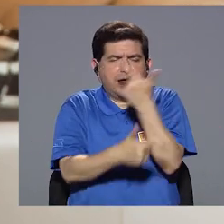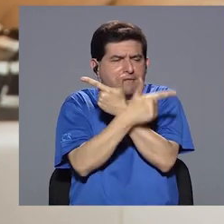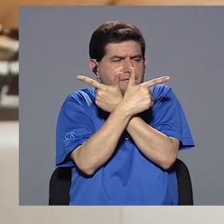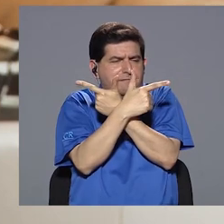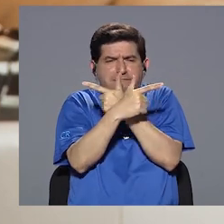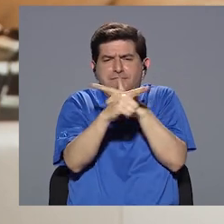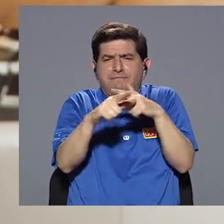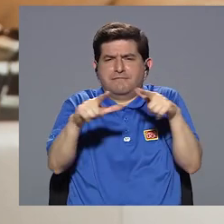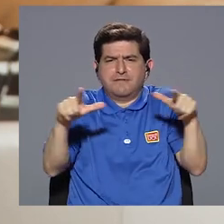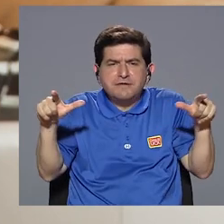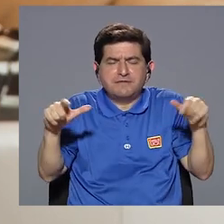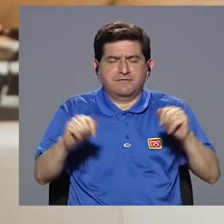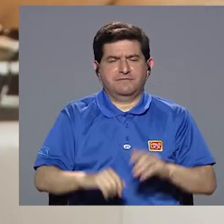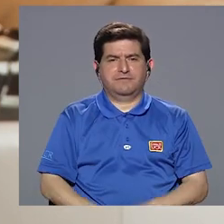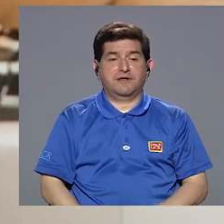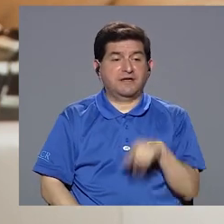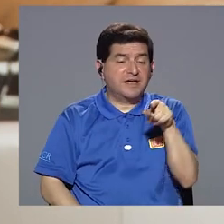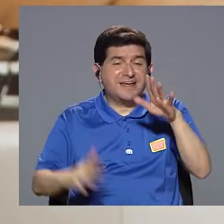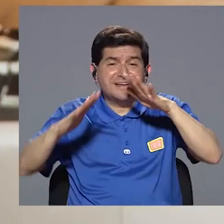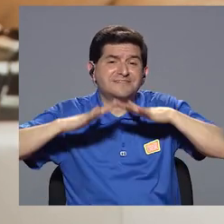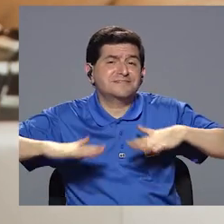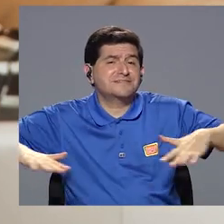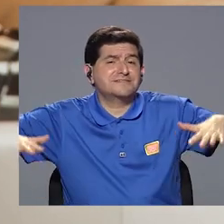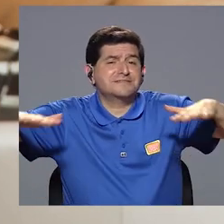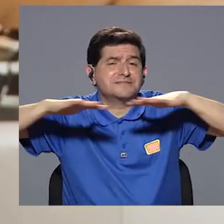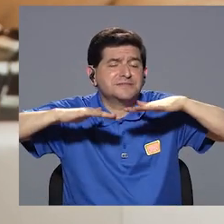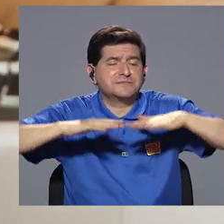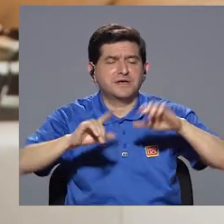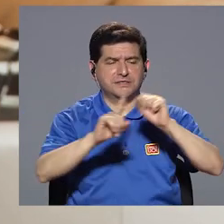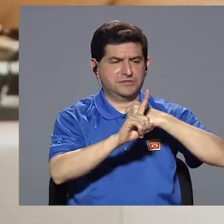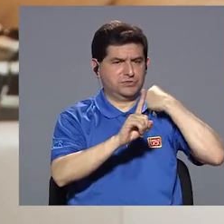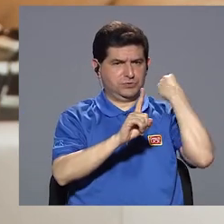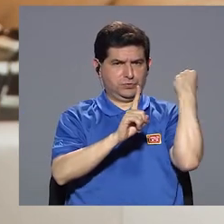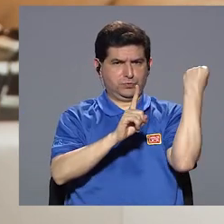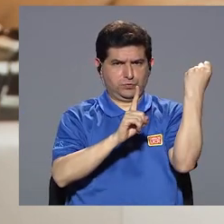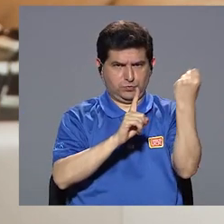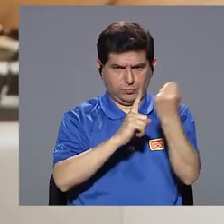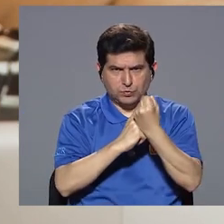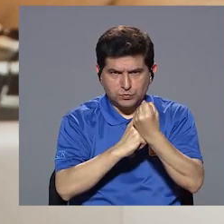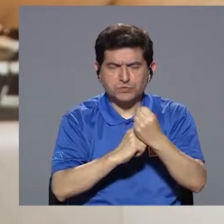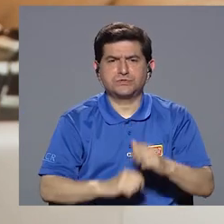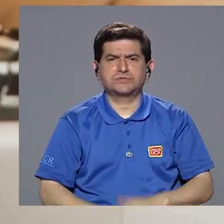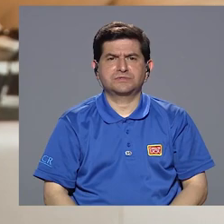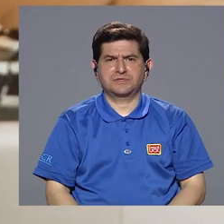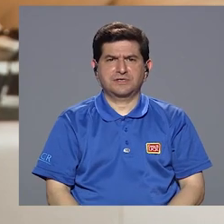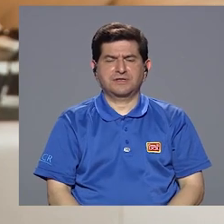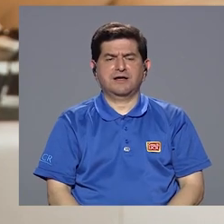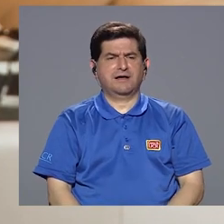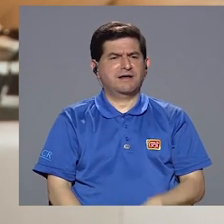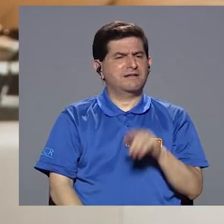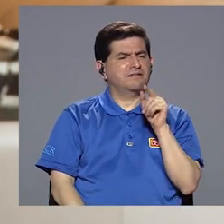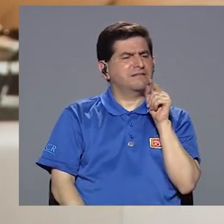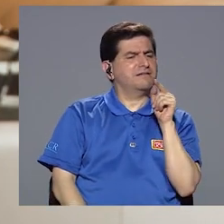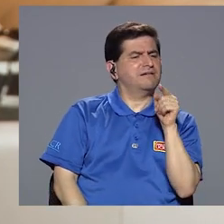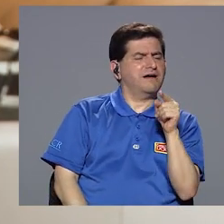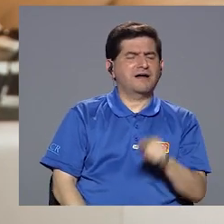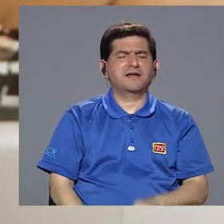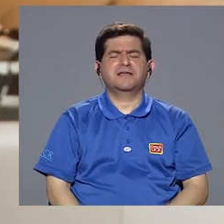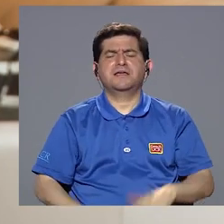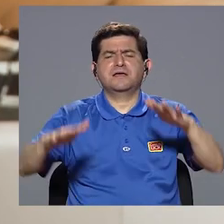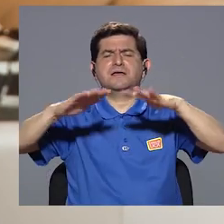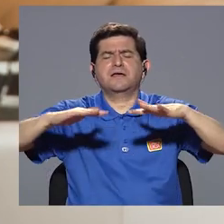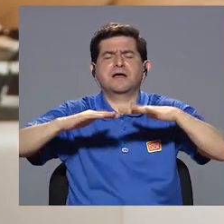reflexiona con libertad es el espacio en que la sociedad tiene es